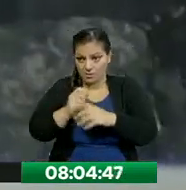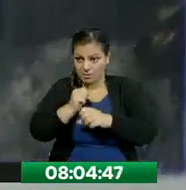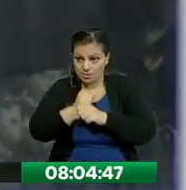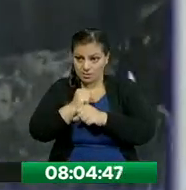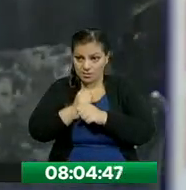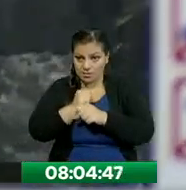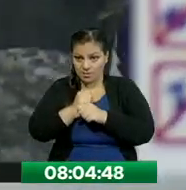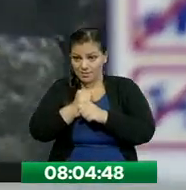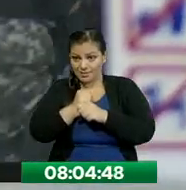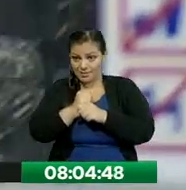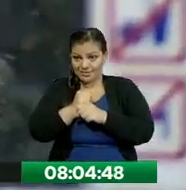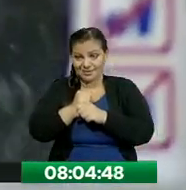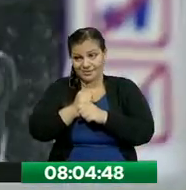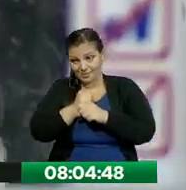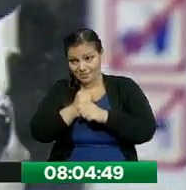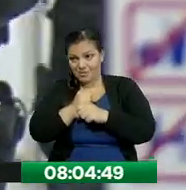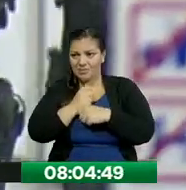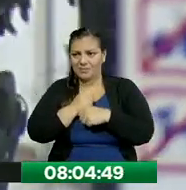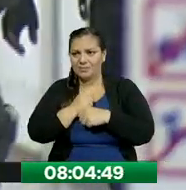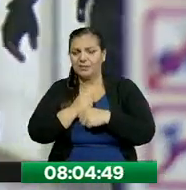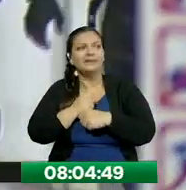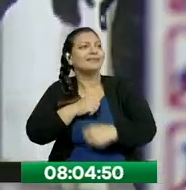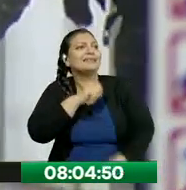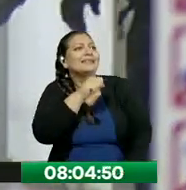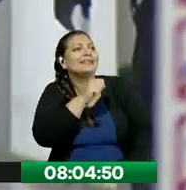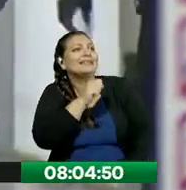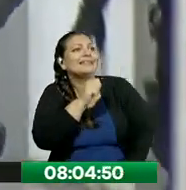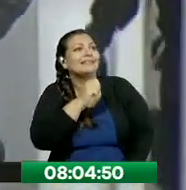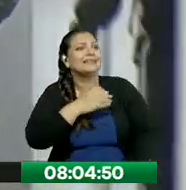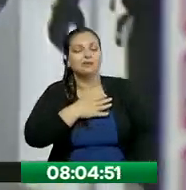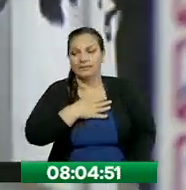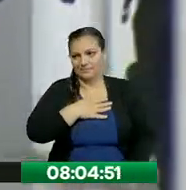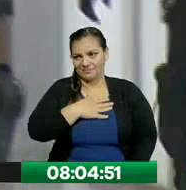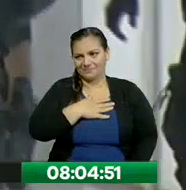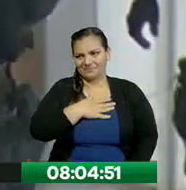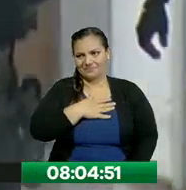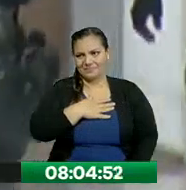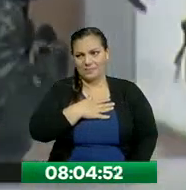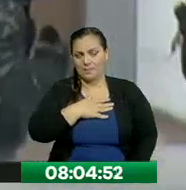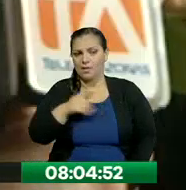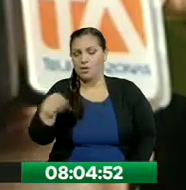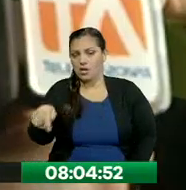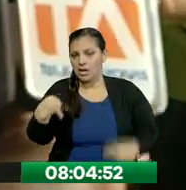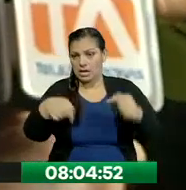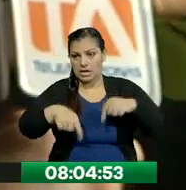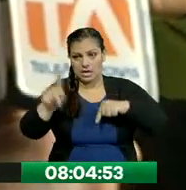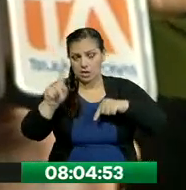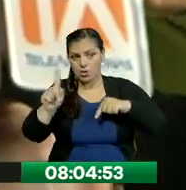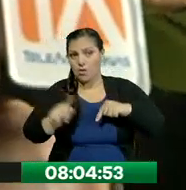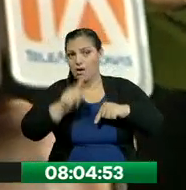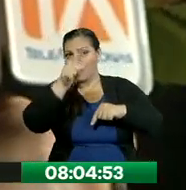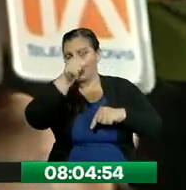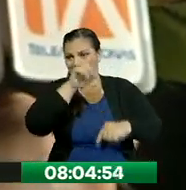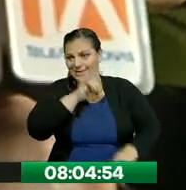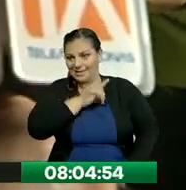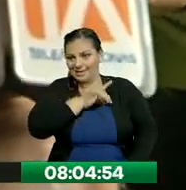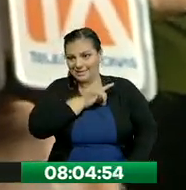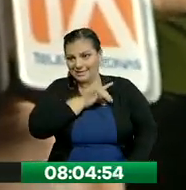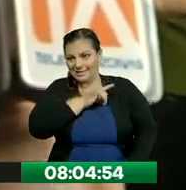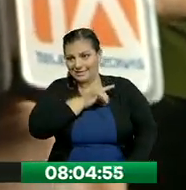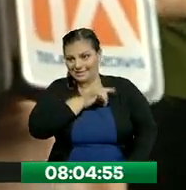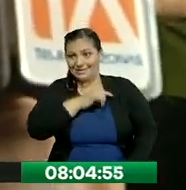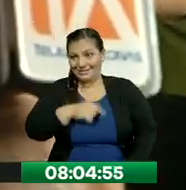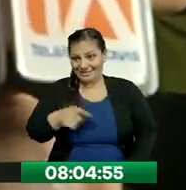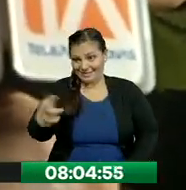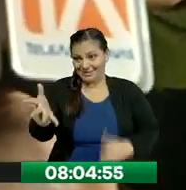de trabajo en el país de Chile, ofreciendo una cantidad de dinero, pues logrando la travesía por el país de Perú, Bolivia, hasta llegar a